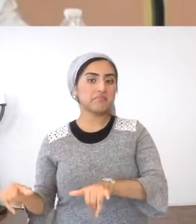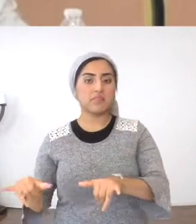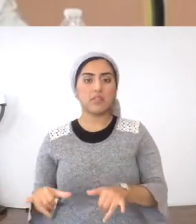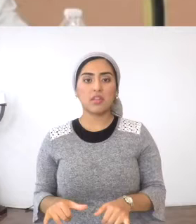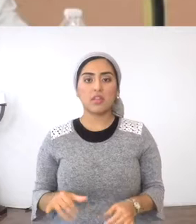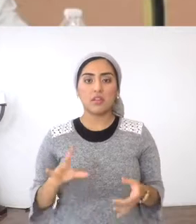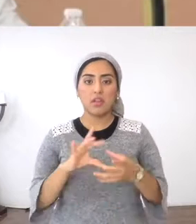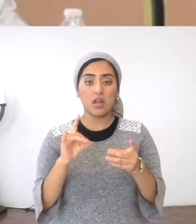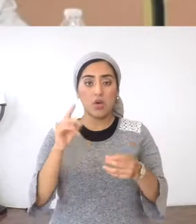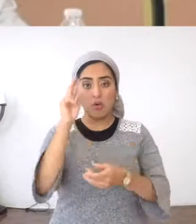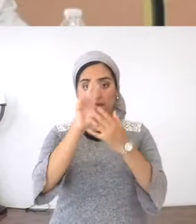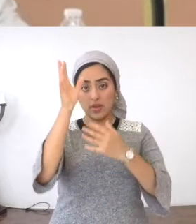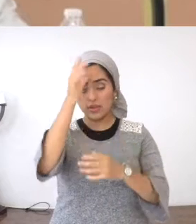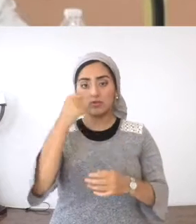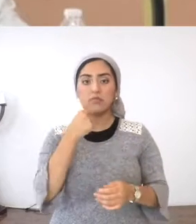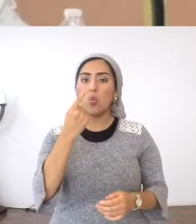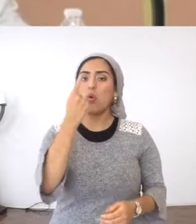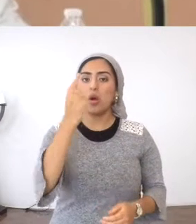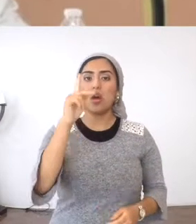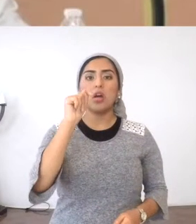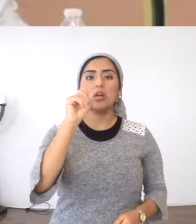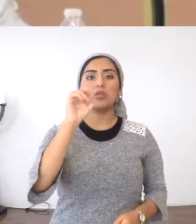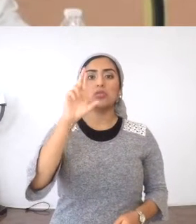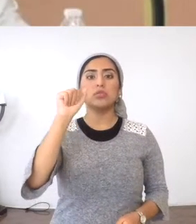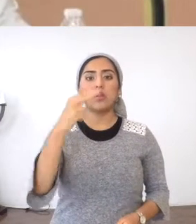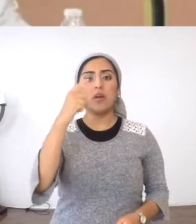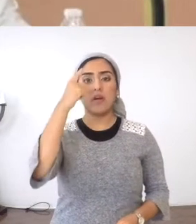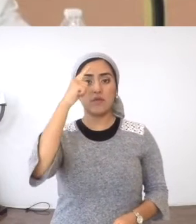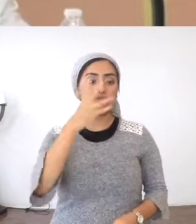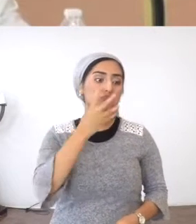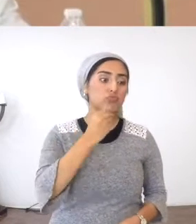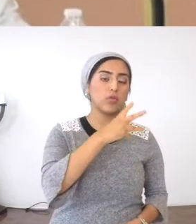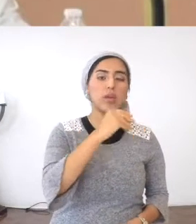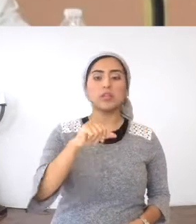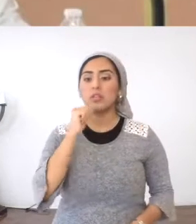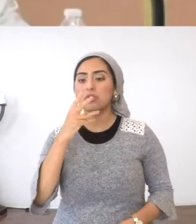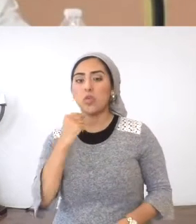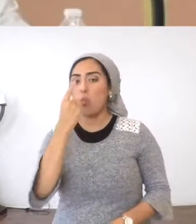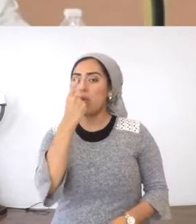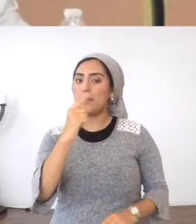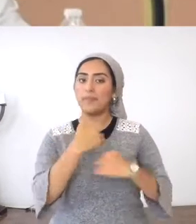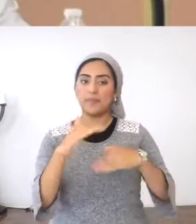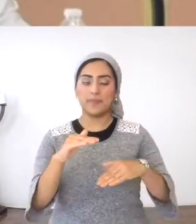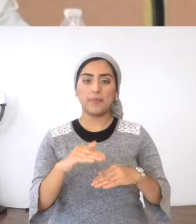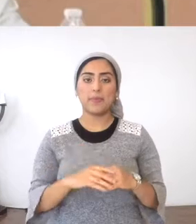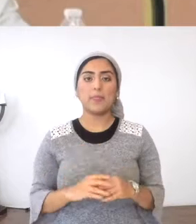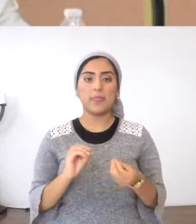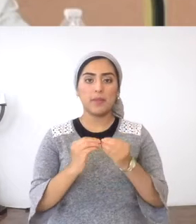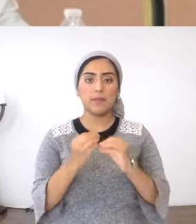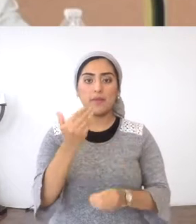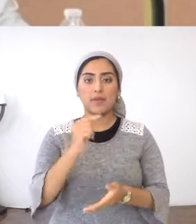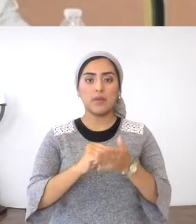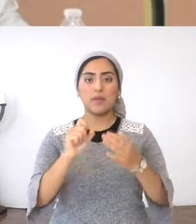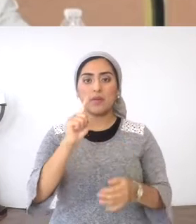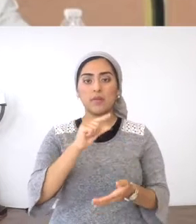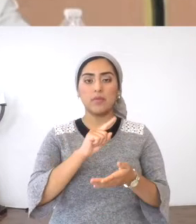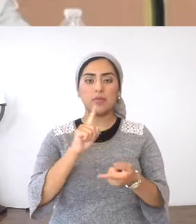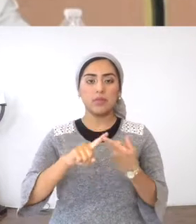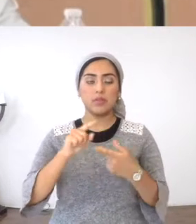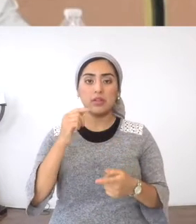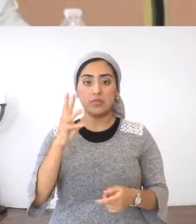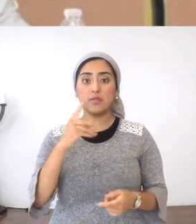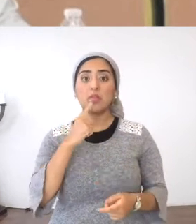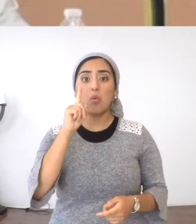mismo Por así decirlo O Recalca el eterno Que solamente hay una Torah Para el natural Para el extranjero Dice así Números 15 Verso 16